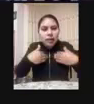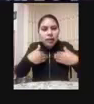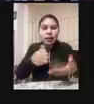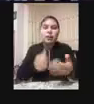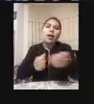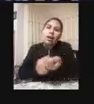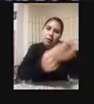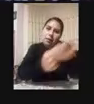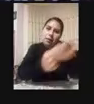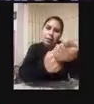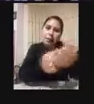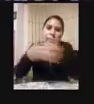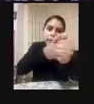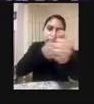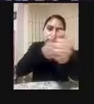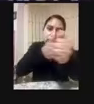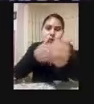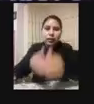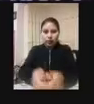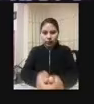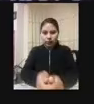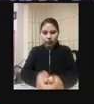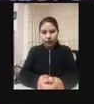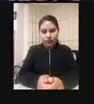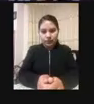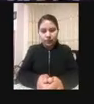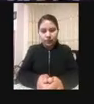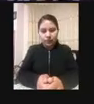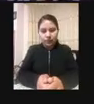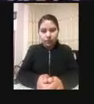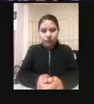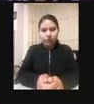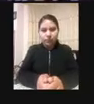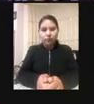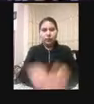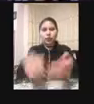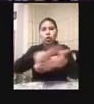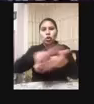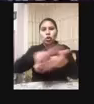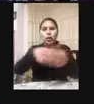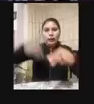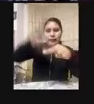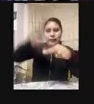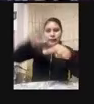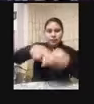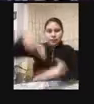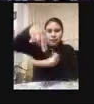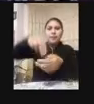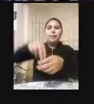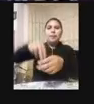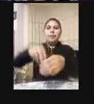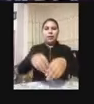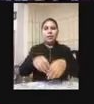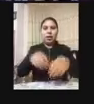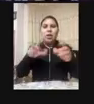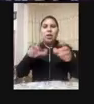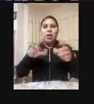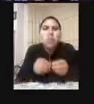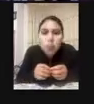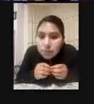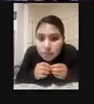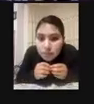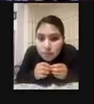a la mesa, apoyamos la espalda a la silla y no vamos a estar con celular ni con televisión. Nada que nos distraiga,